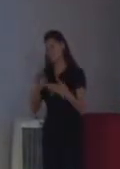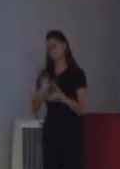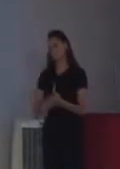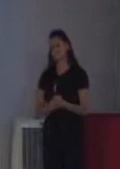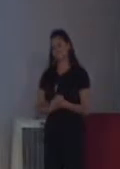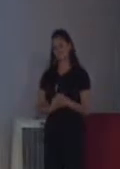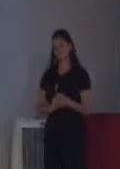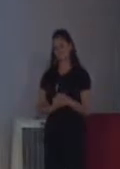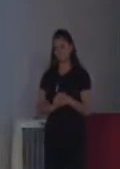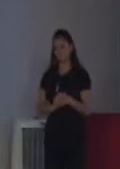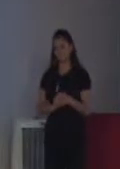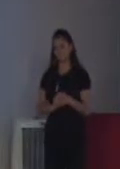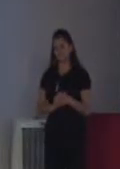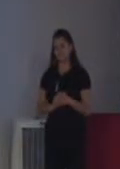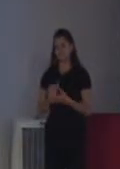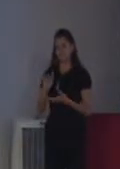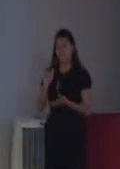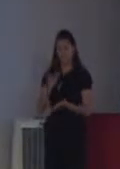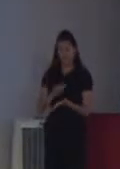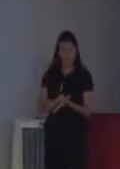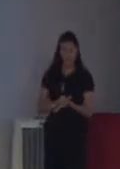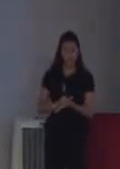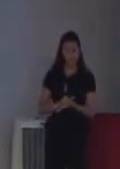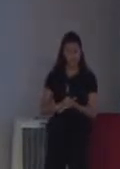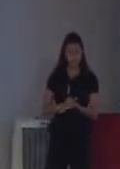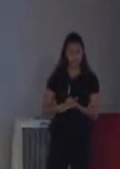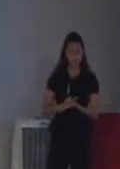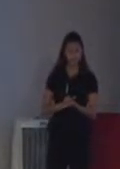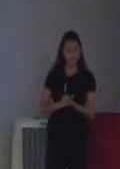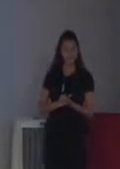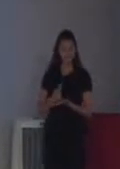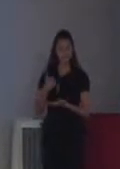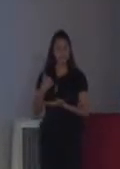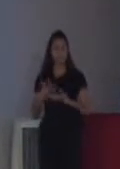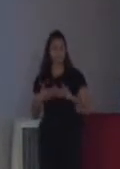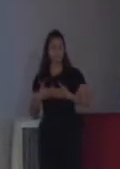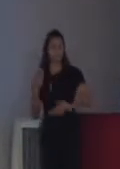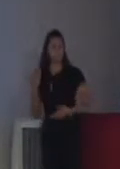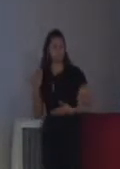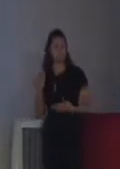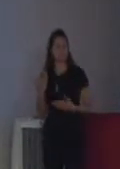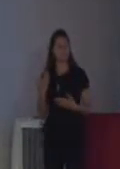discapacidad, ¿sí? Y eso, digamos que me empezó, digamos,